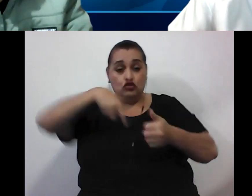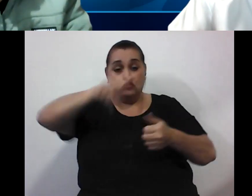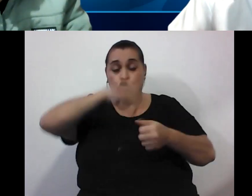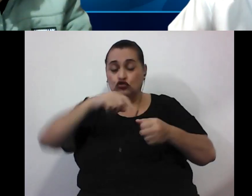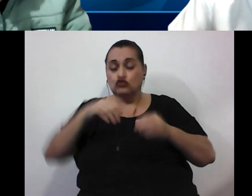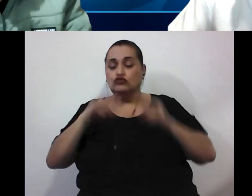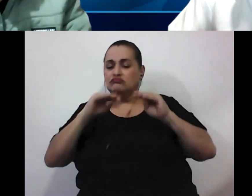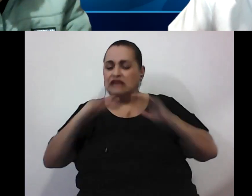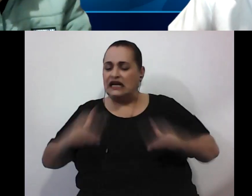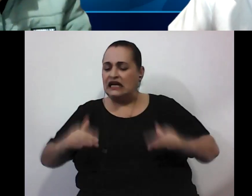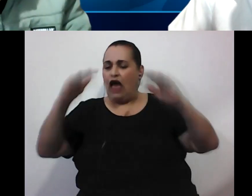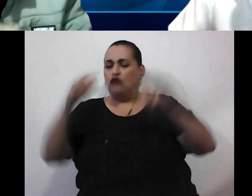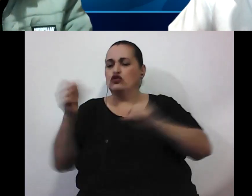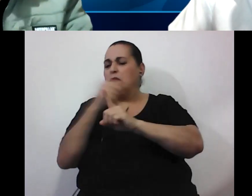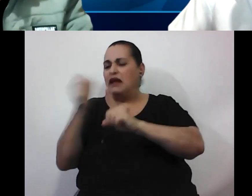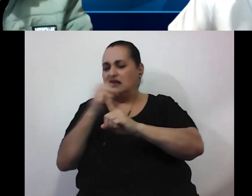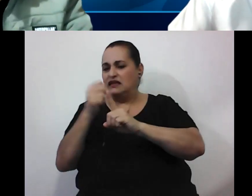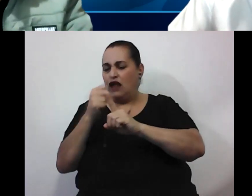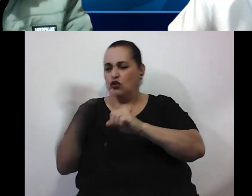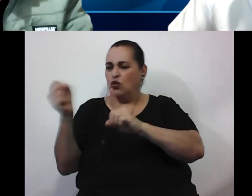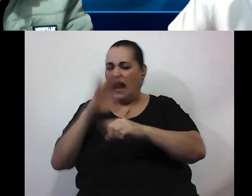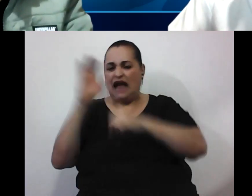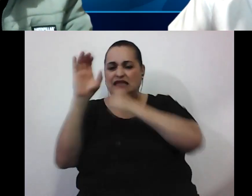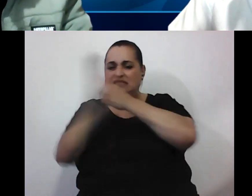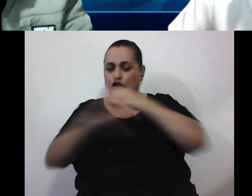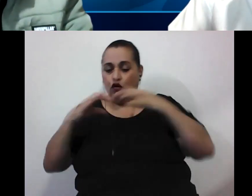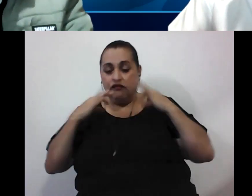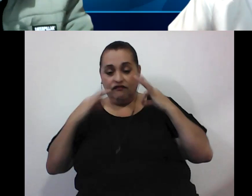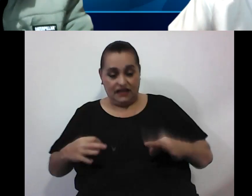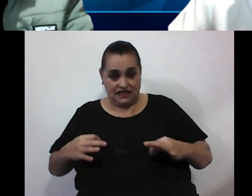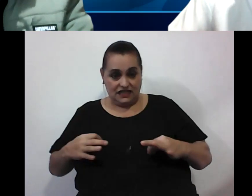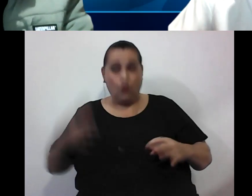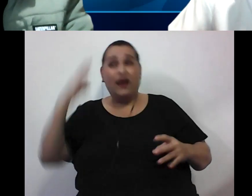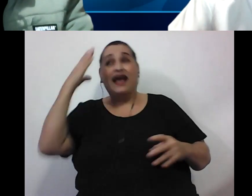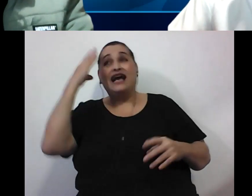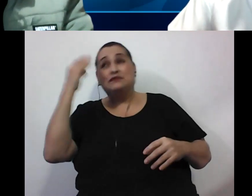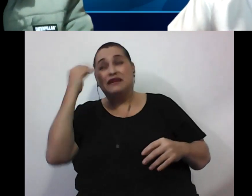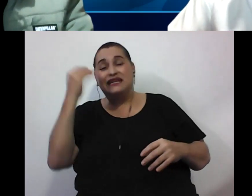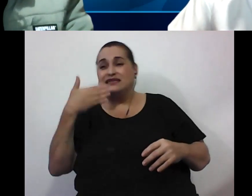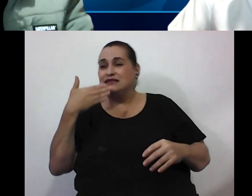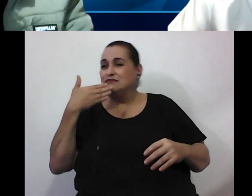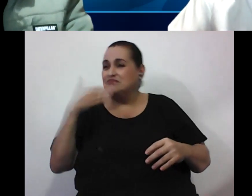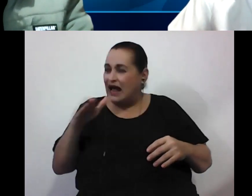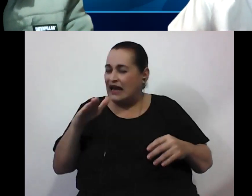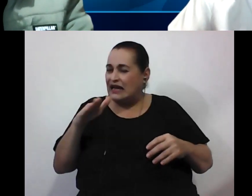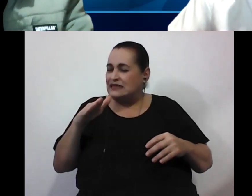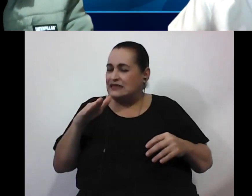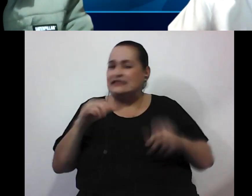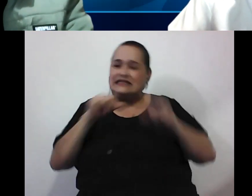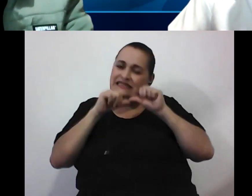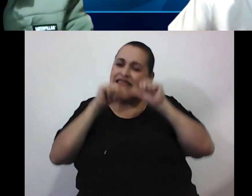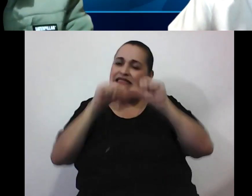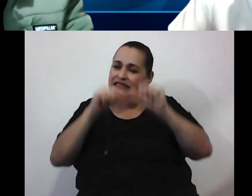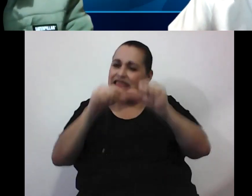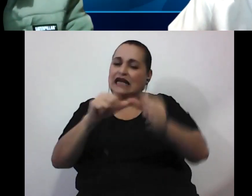con maltrato y castigo físico, y aún a pesar de las experiencias desagradables, se siguen